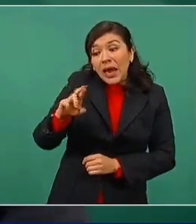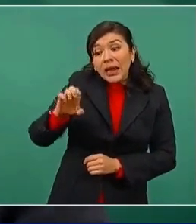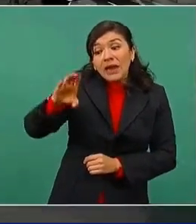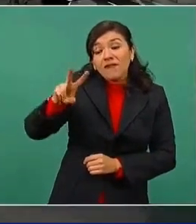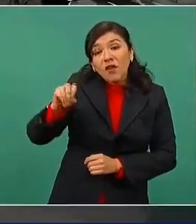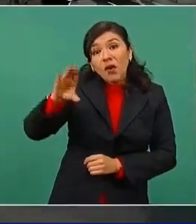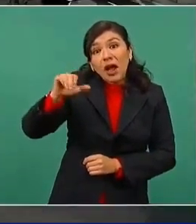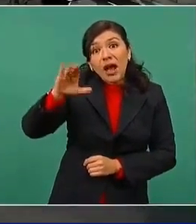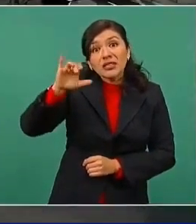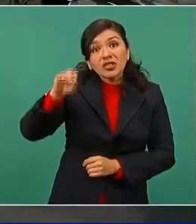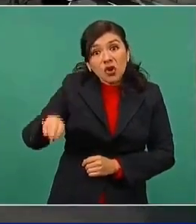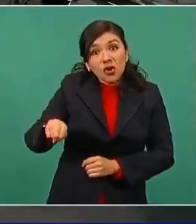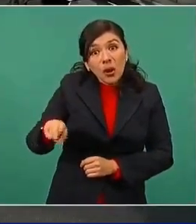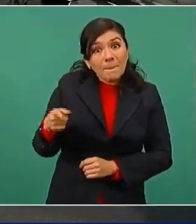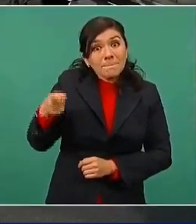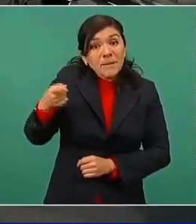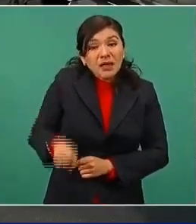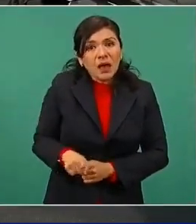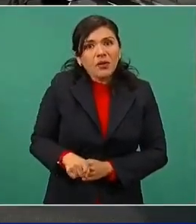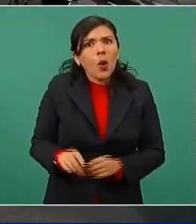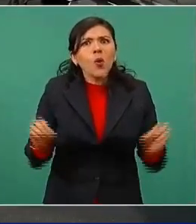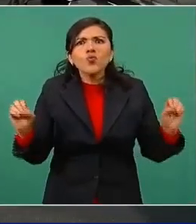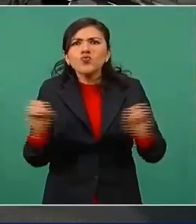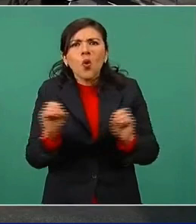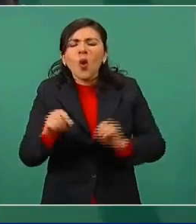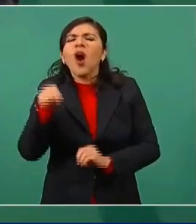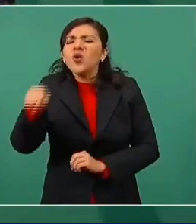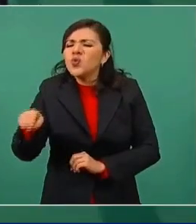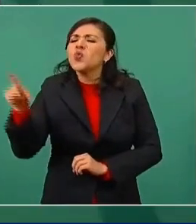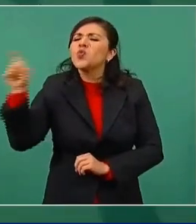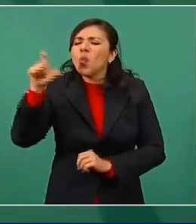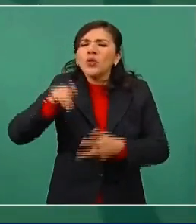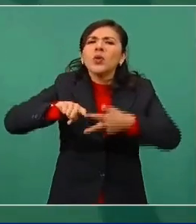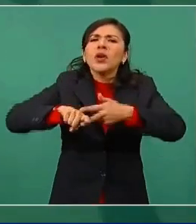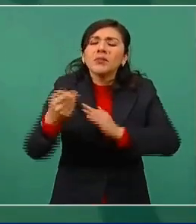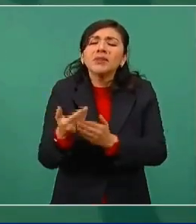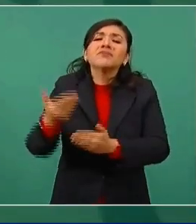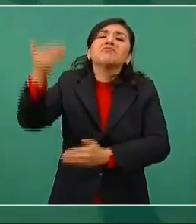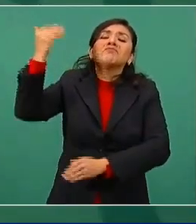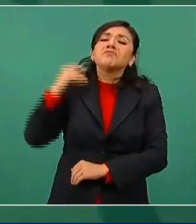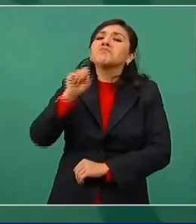no. ¿Cuándo hicieron eso? En el periodo neoliberal.